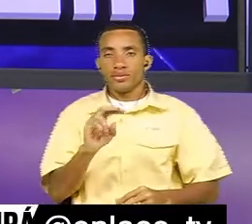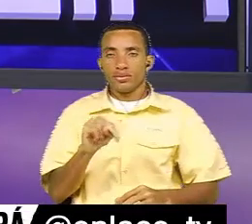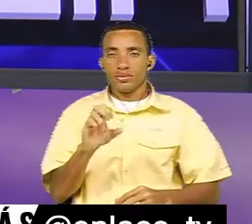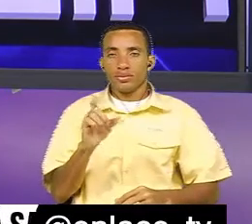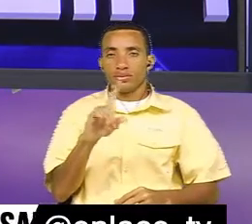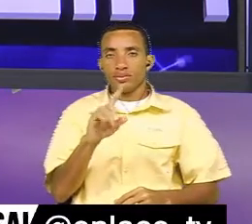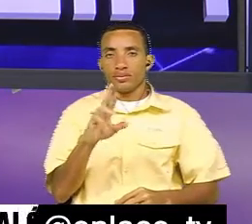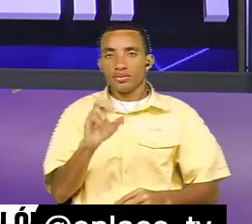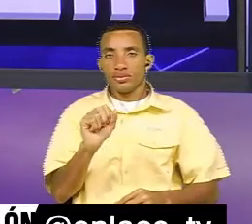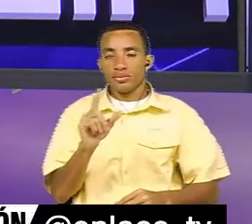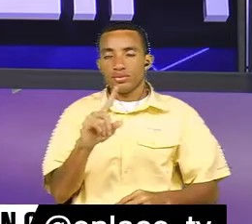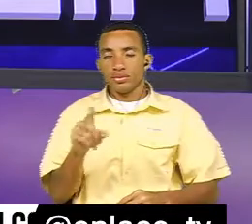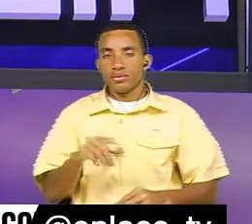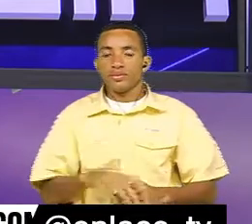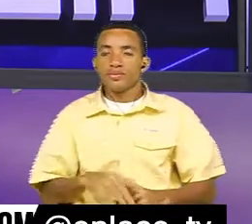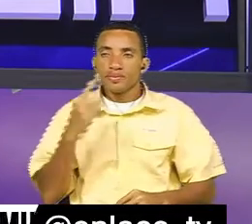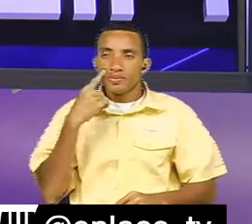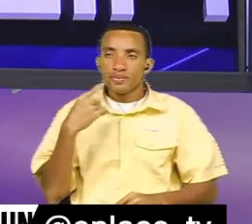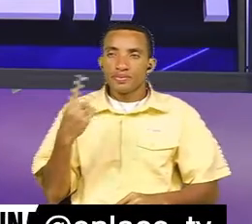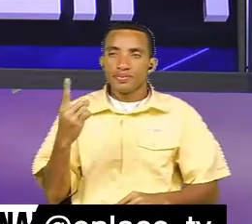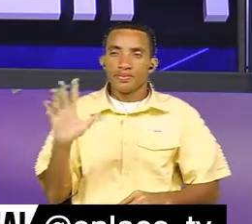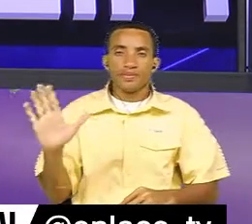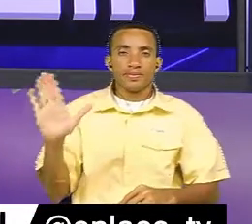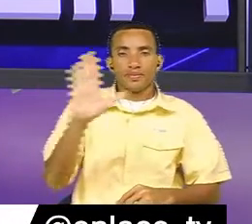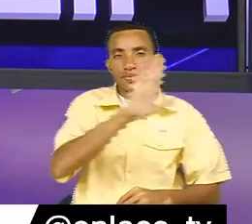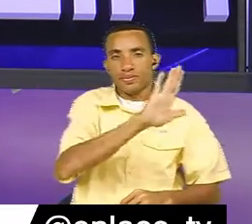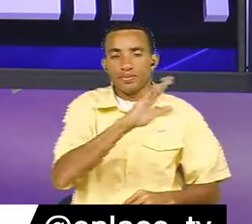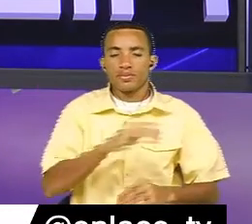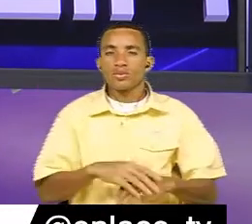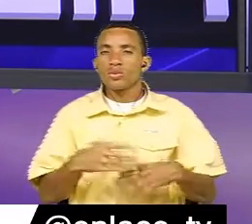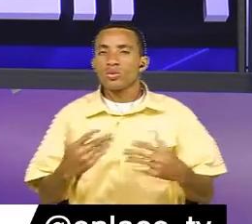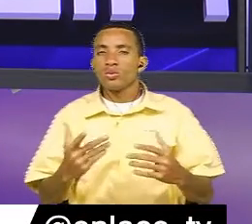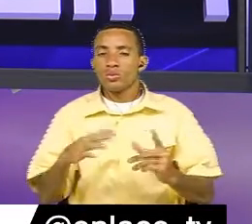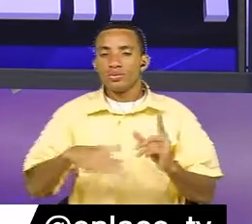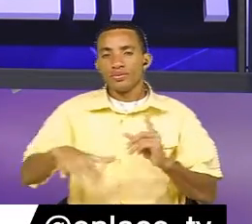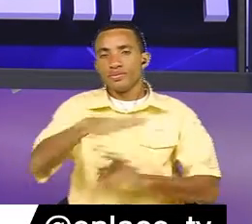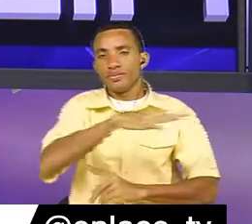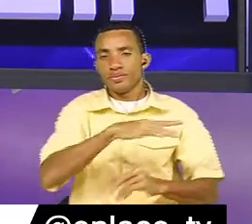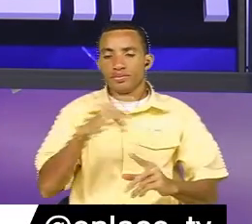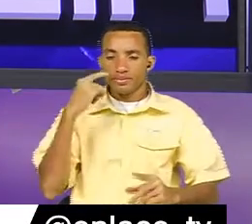A continuación, en Imágenes y Sonidos, conozcamos otros hechos importantes ocurridos en las últimas horas